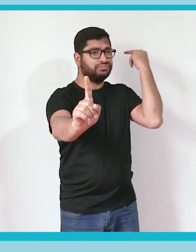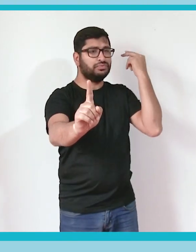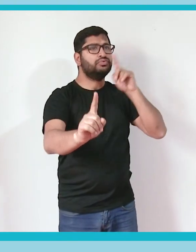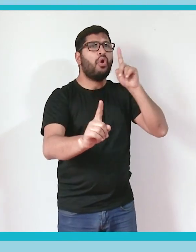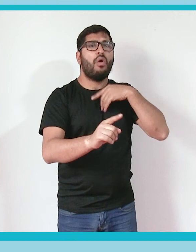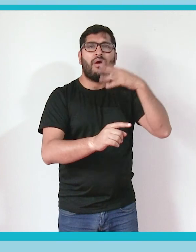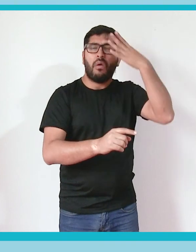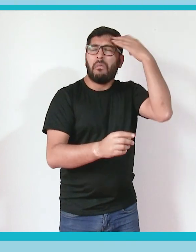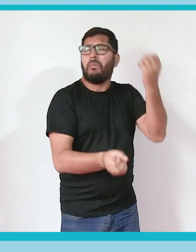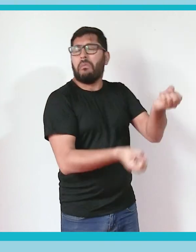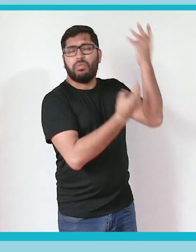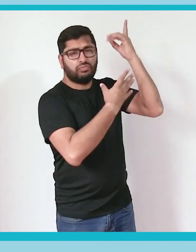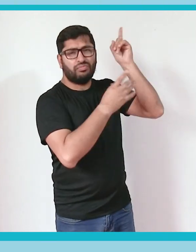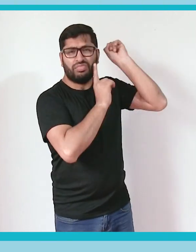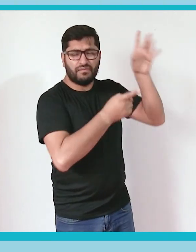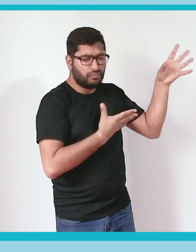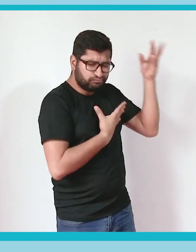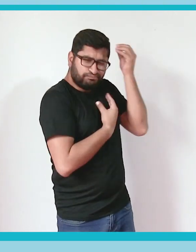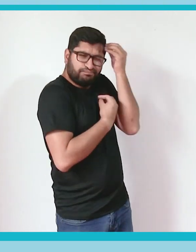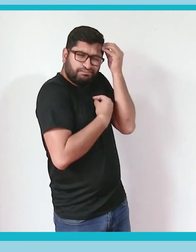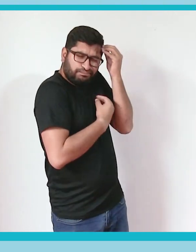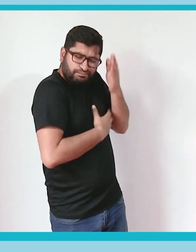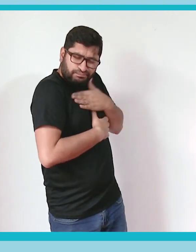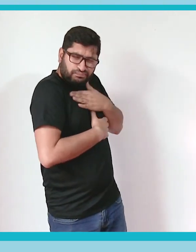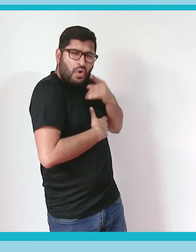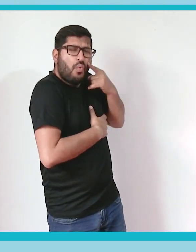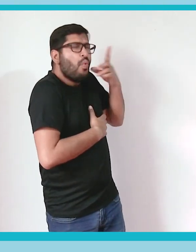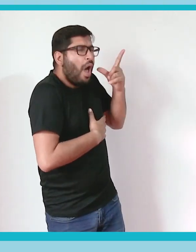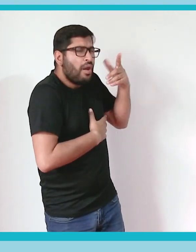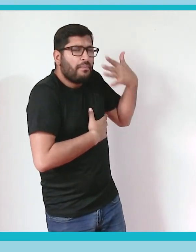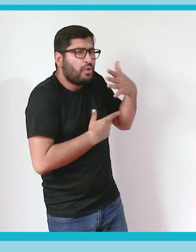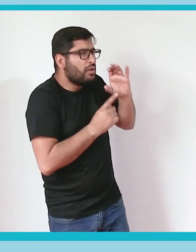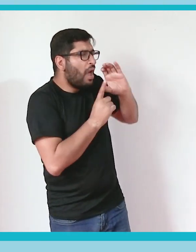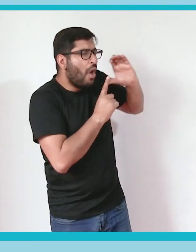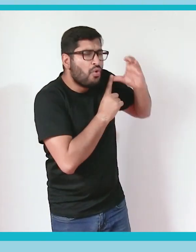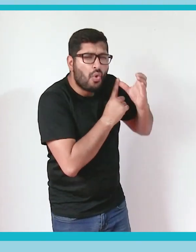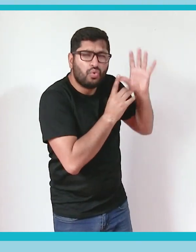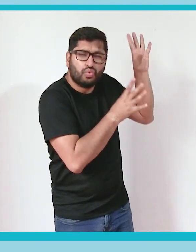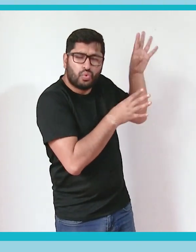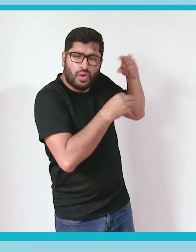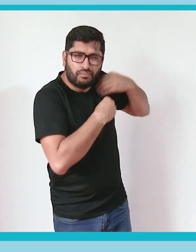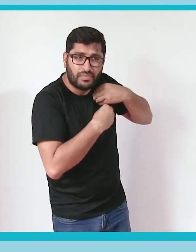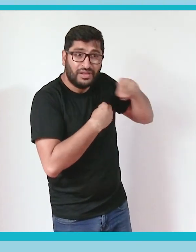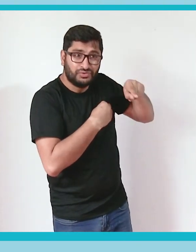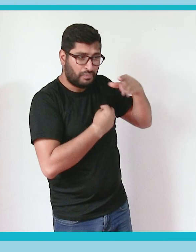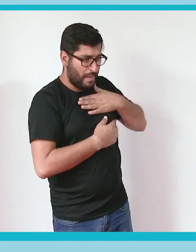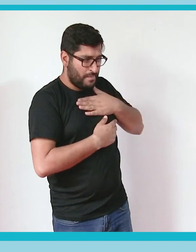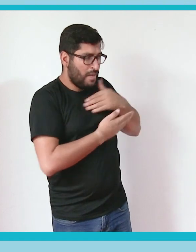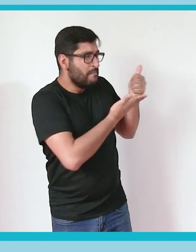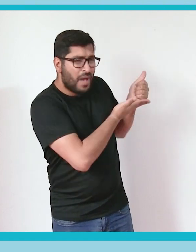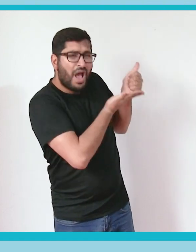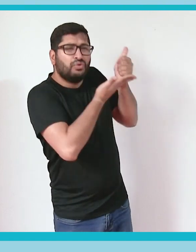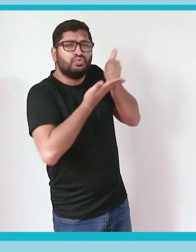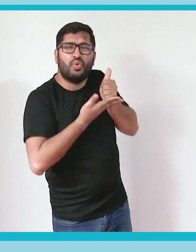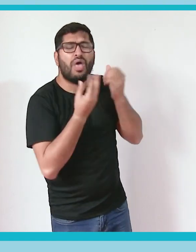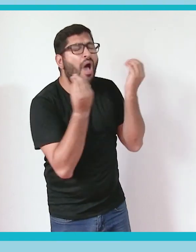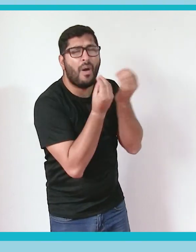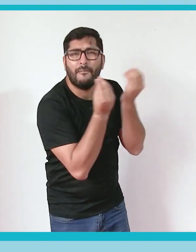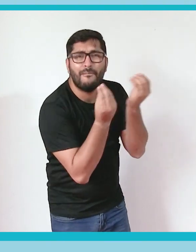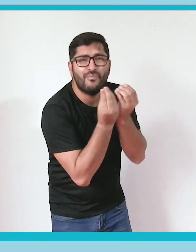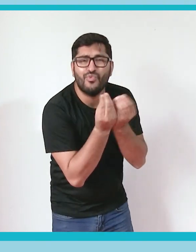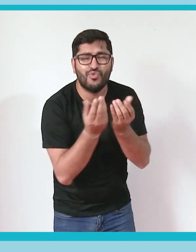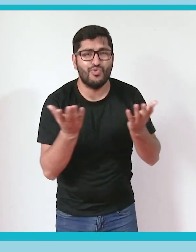olvidar quiénes somos, sin olvidar de dónde venimos, cuál es nuestro origen. Y eso me ha ayudado mucho. Y sé